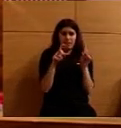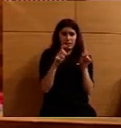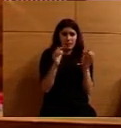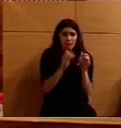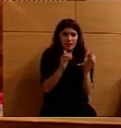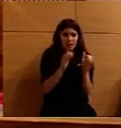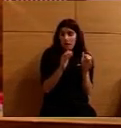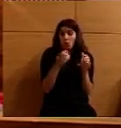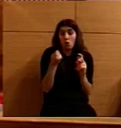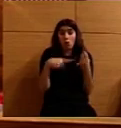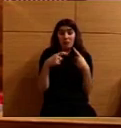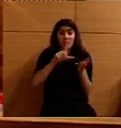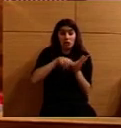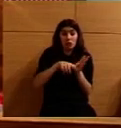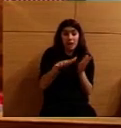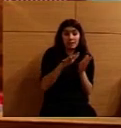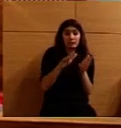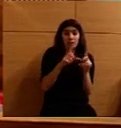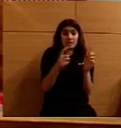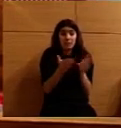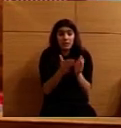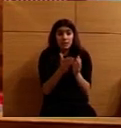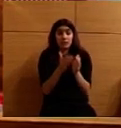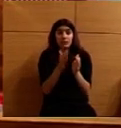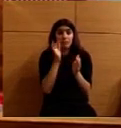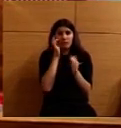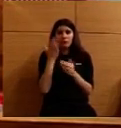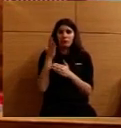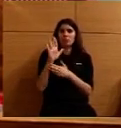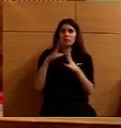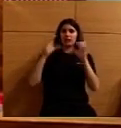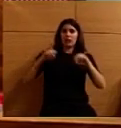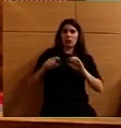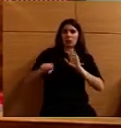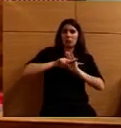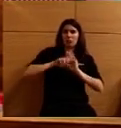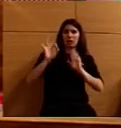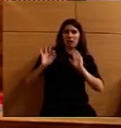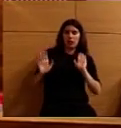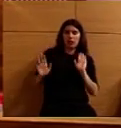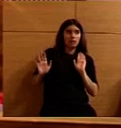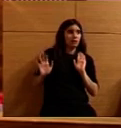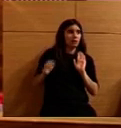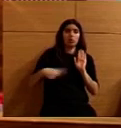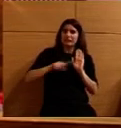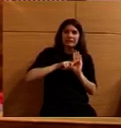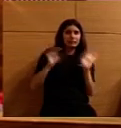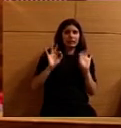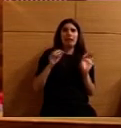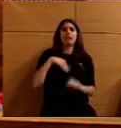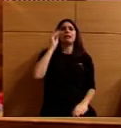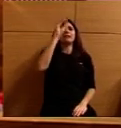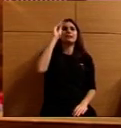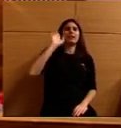o comercios locales, pequeñas empresas, y en las propuestas de acuerdo no pone nada. Por lo tanto, no pone nada. Instar